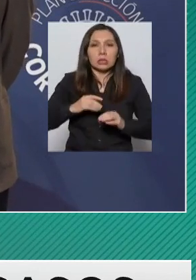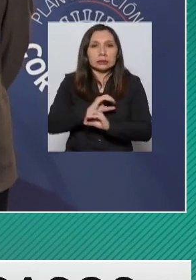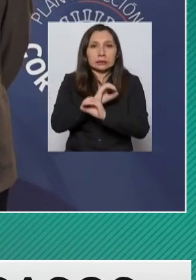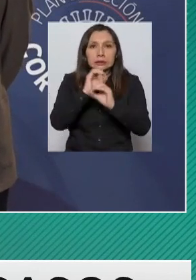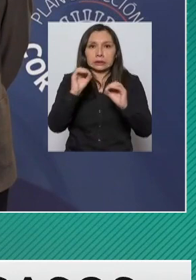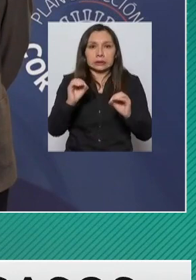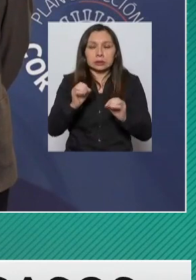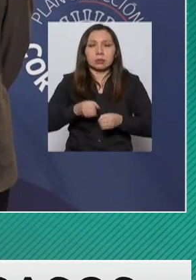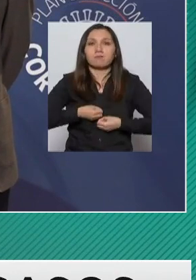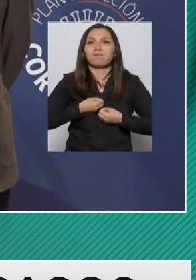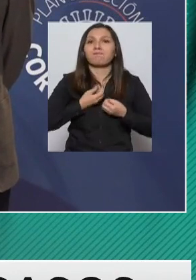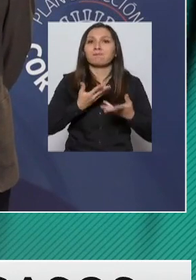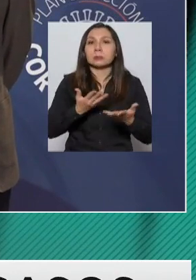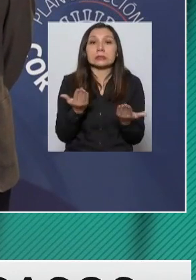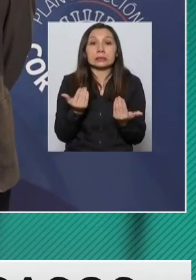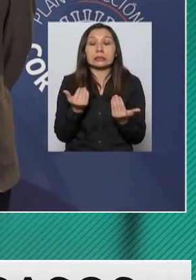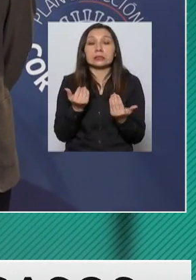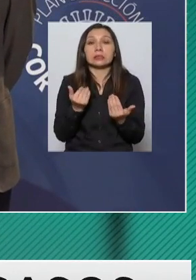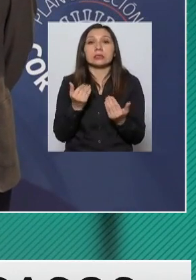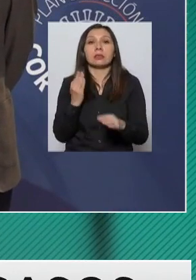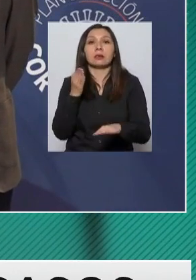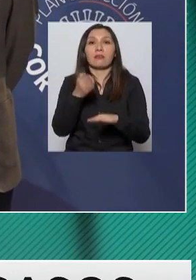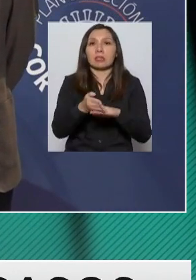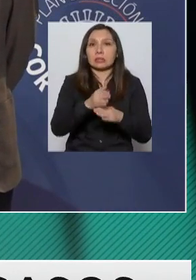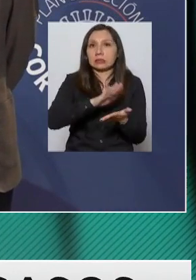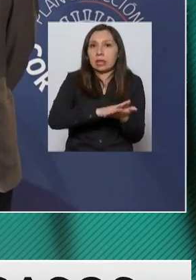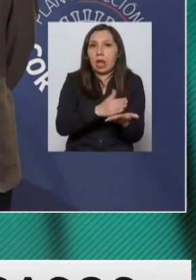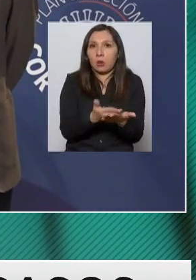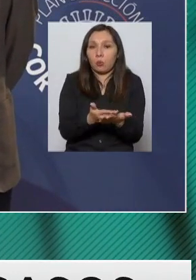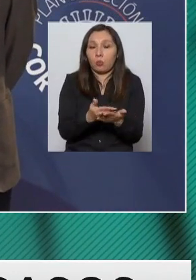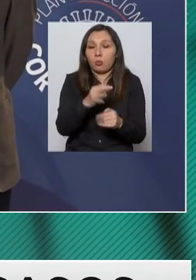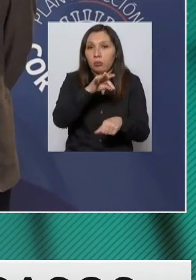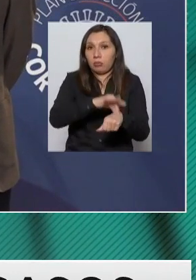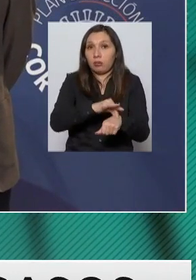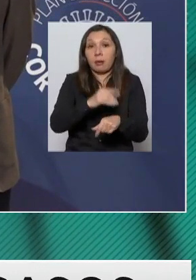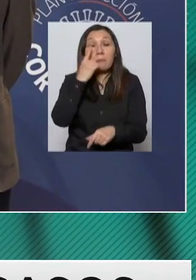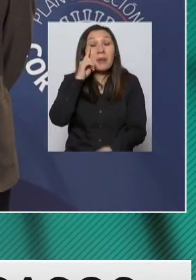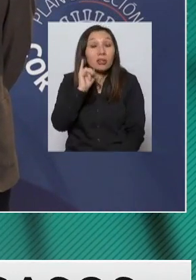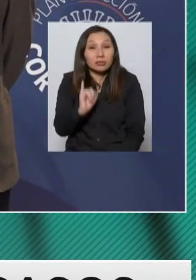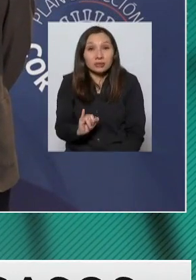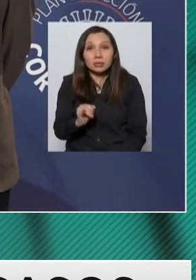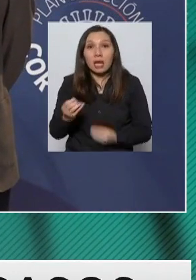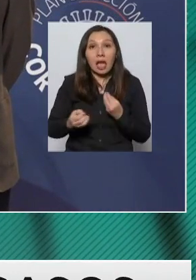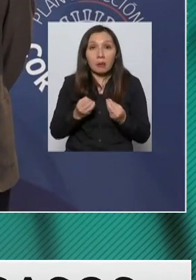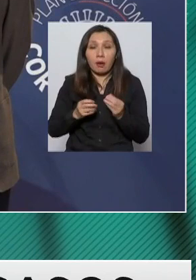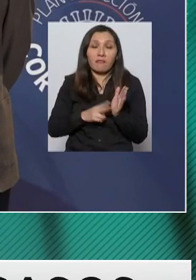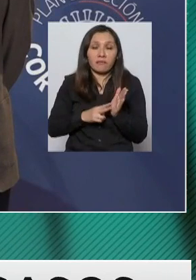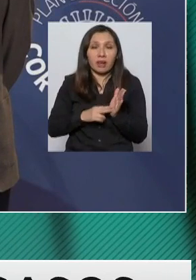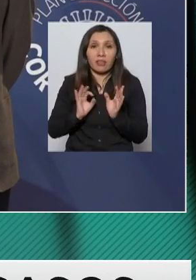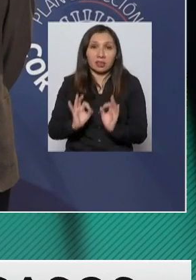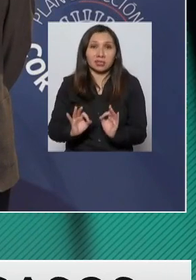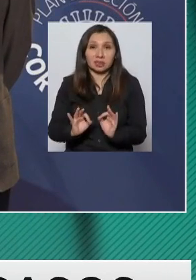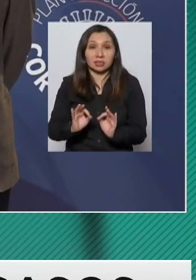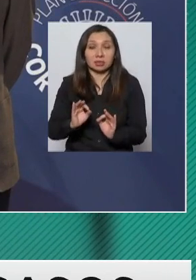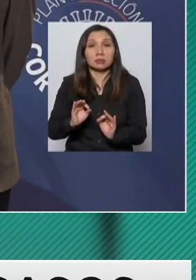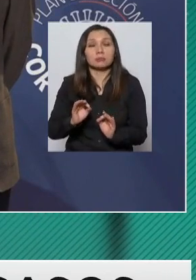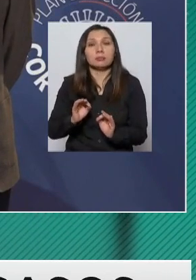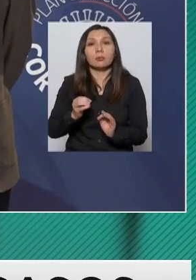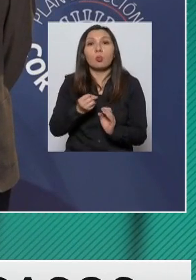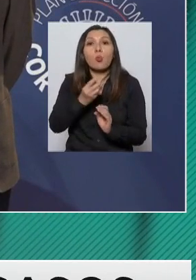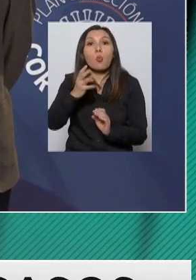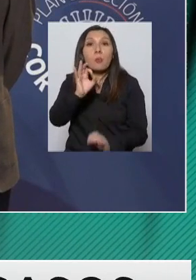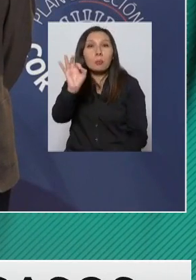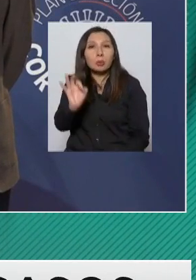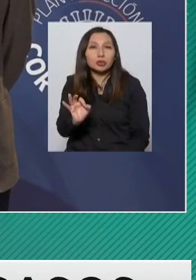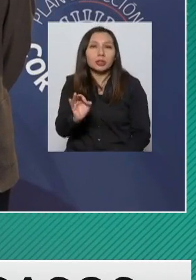no manifestaron ninguna necesidad en salud lo que sí va a ocurrir producto de esto es evidente que las tasas